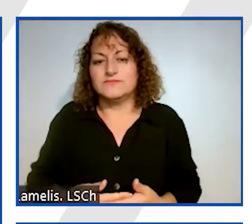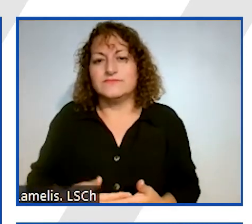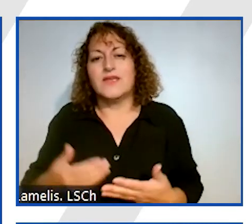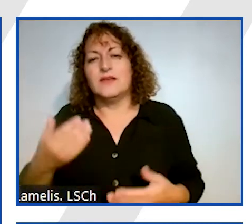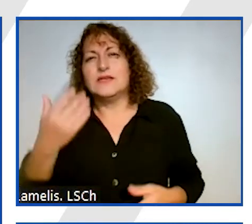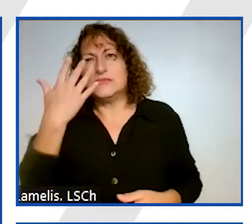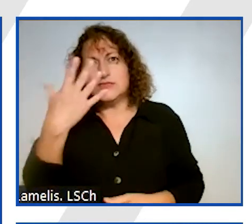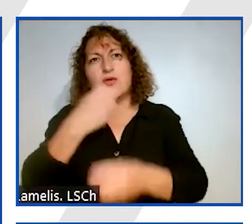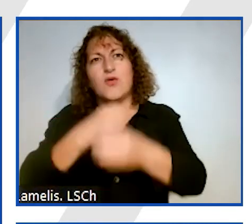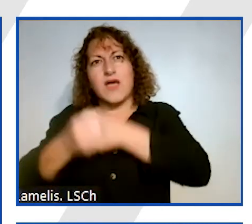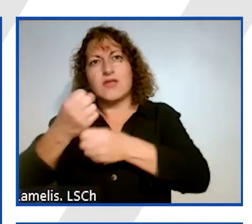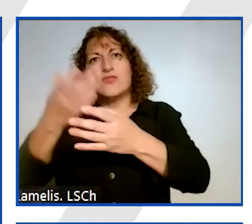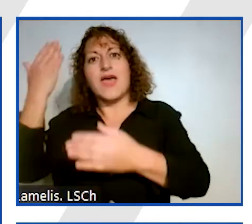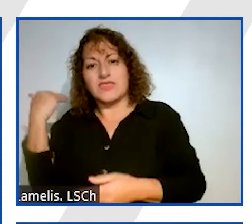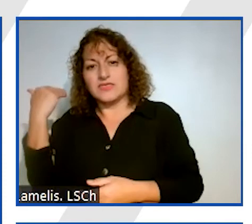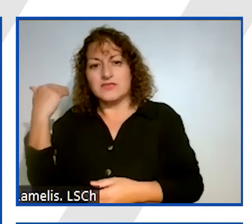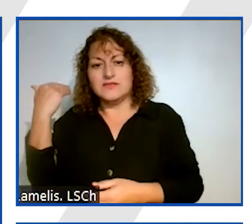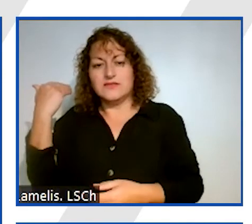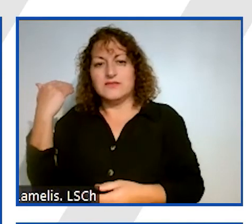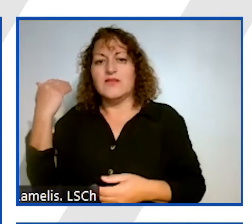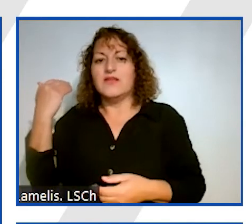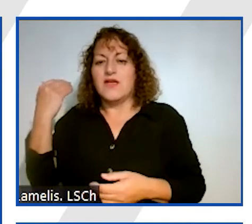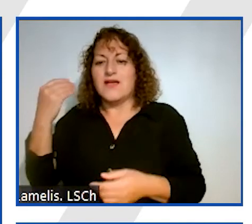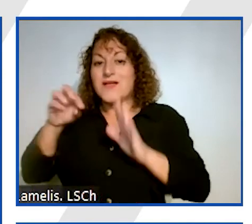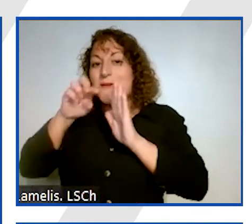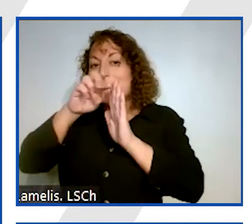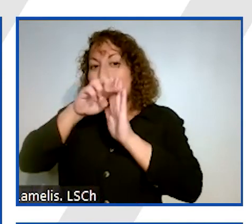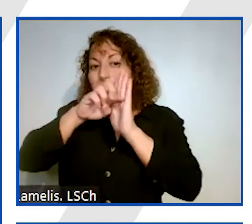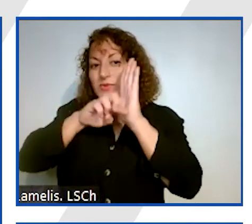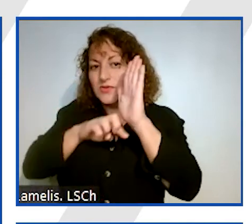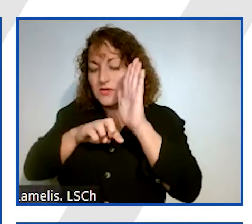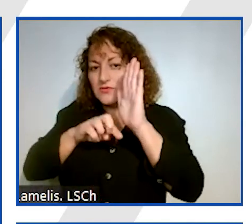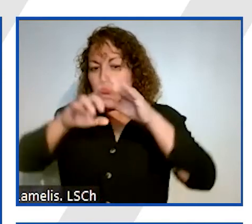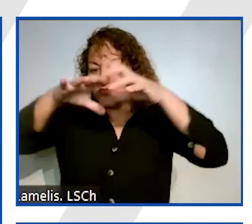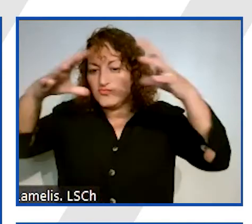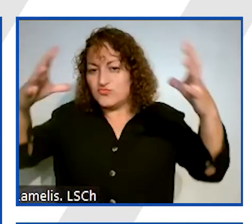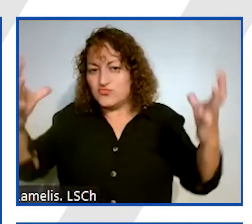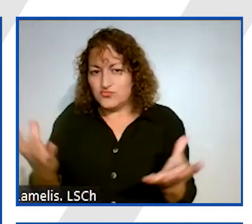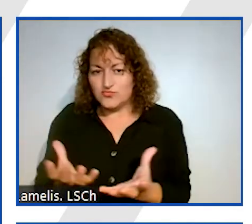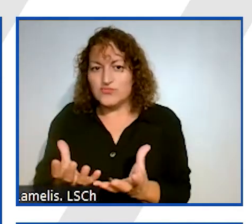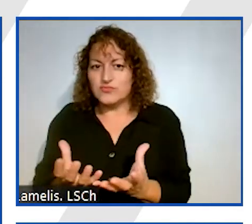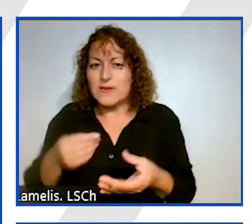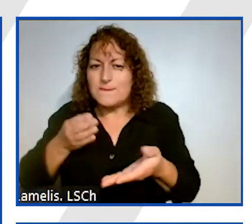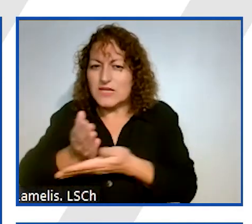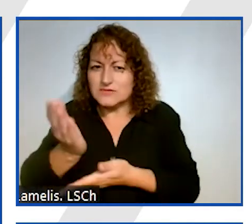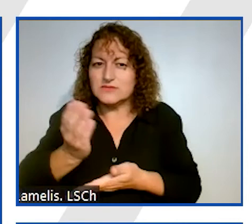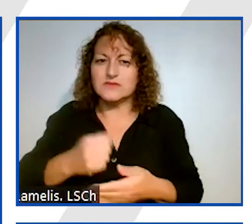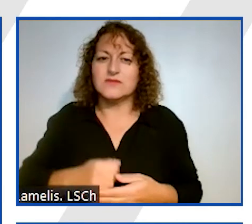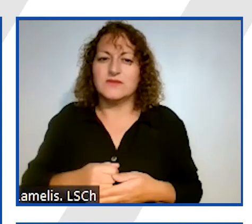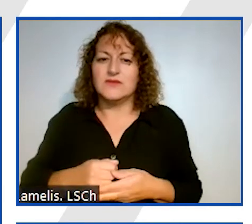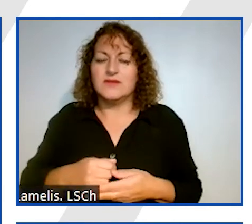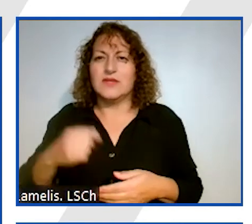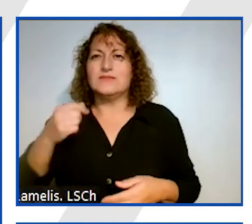hace 5 años nos embarcamos en un proyecto a nivel global que era que buscaba cambiar